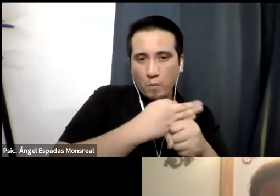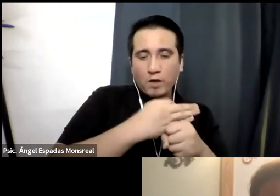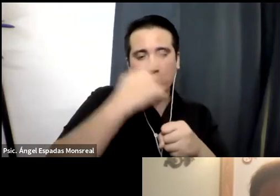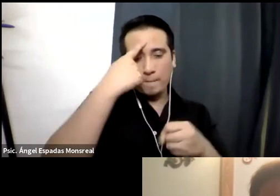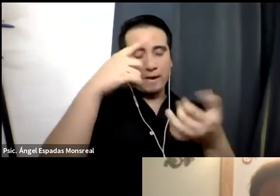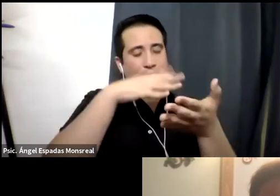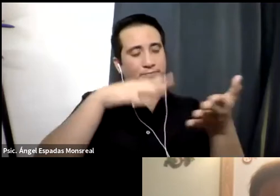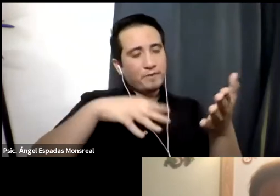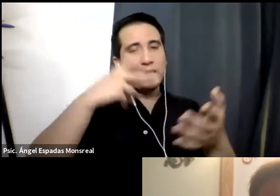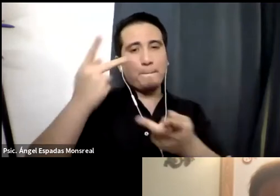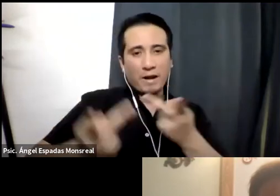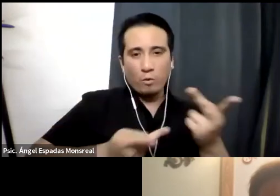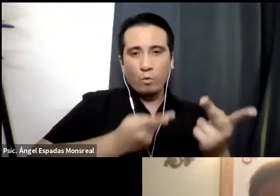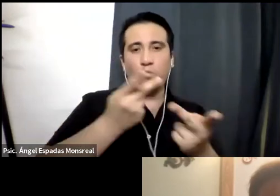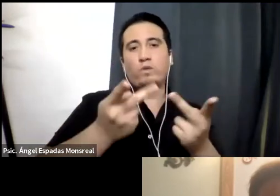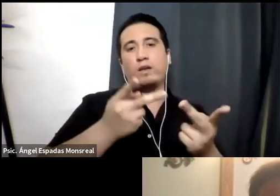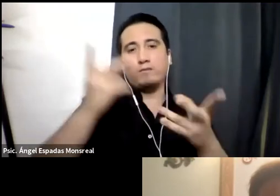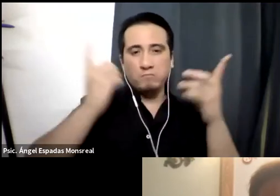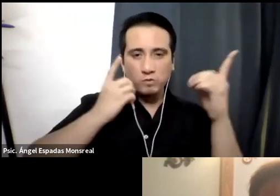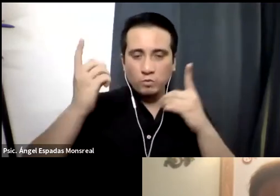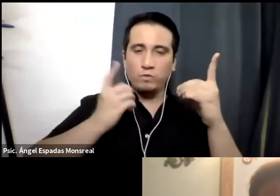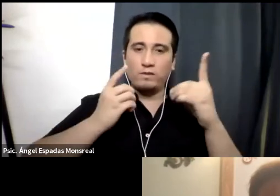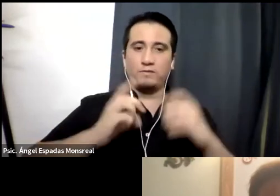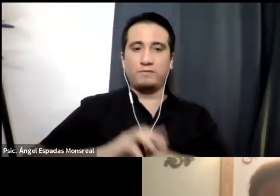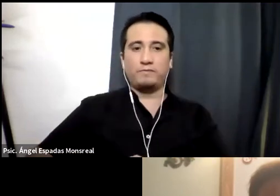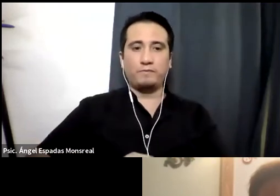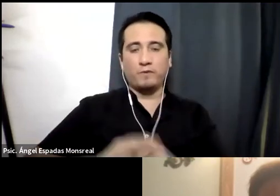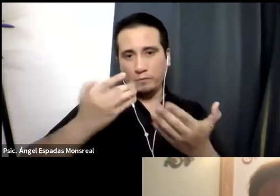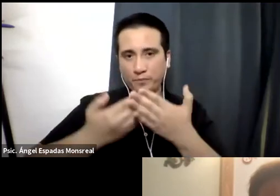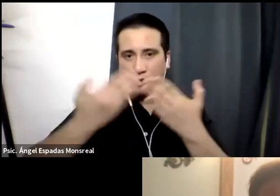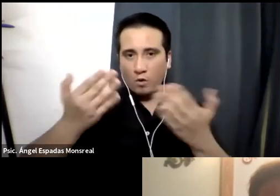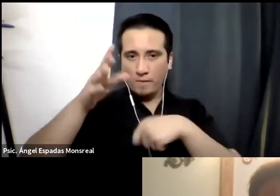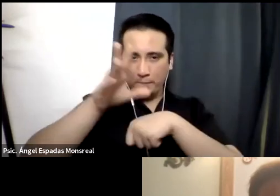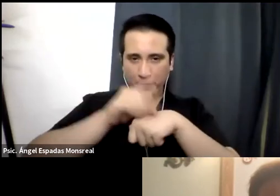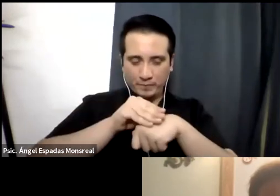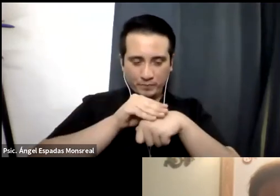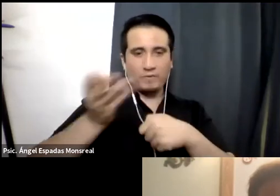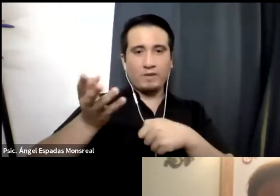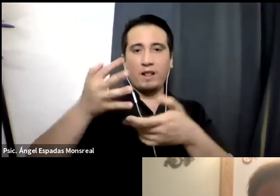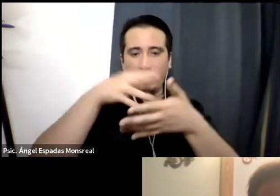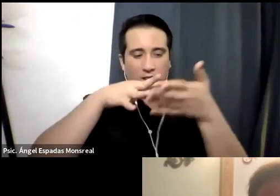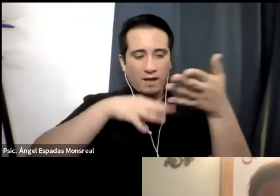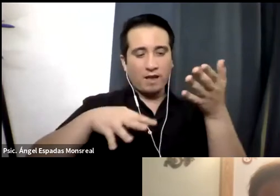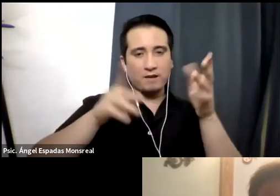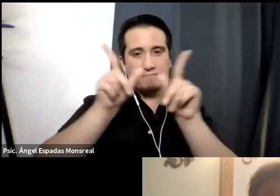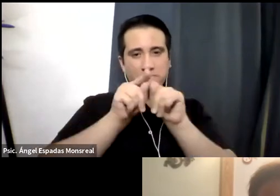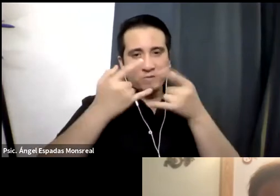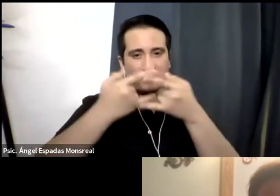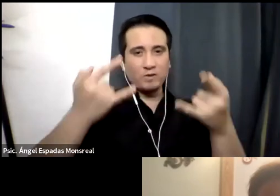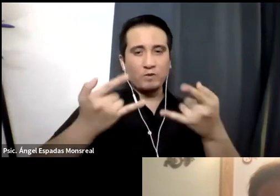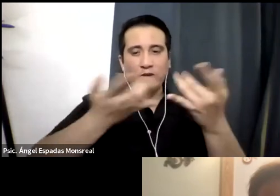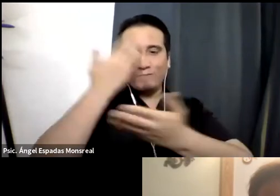sus preguntas y sus comentarios. Así que me voy a permitir leer una breve semblanza de la